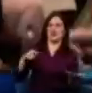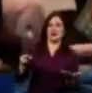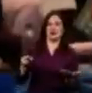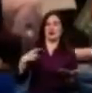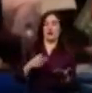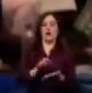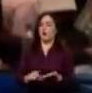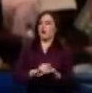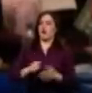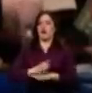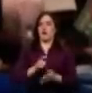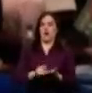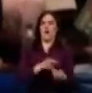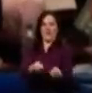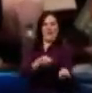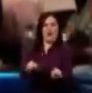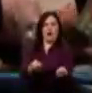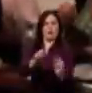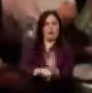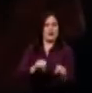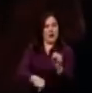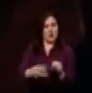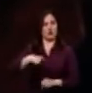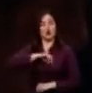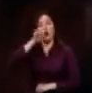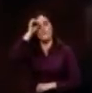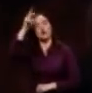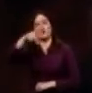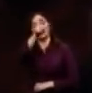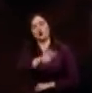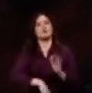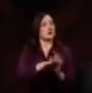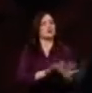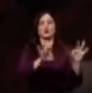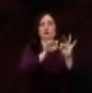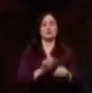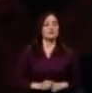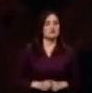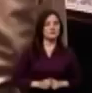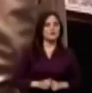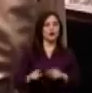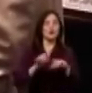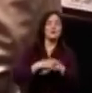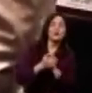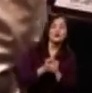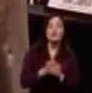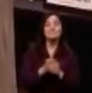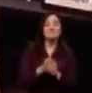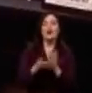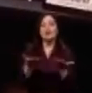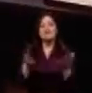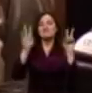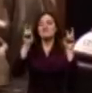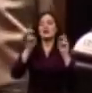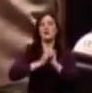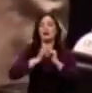sicarios de tinta sean más fuertes que la opinión ciudadana. Algunos aprovecharon para saludar a las madres en su día, pero a través de mensajes